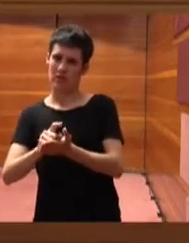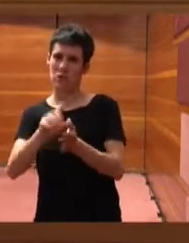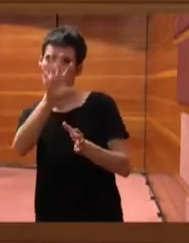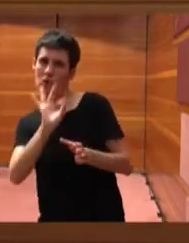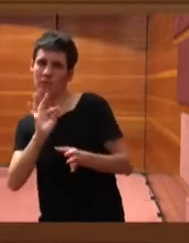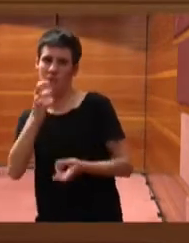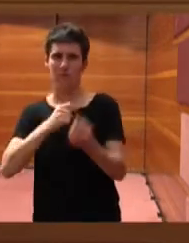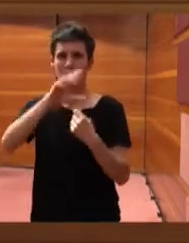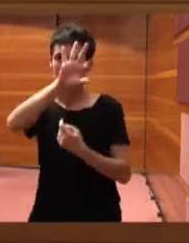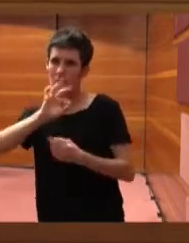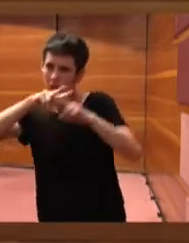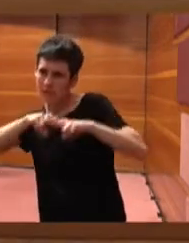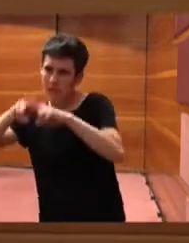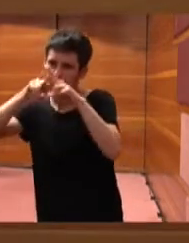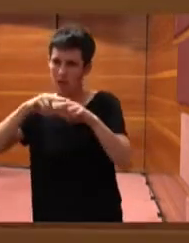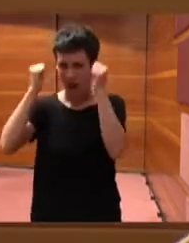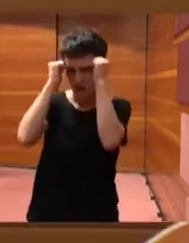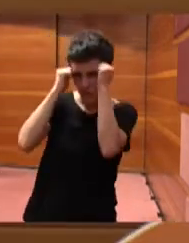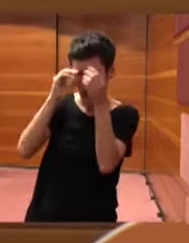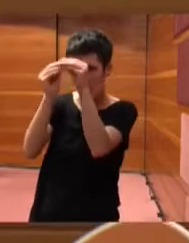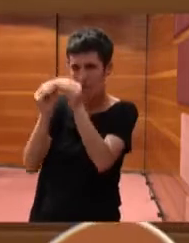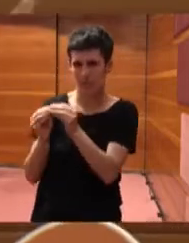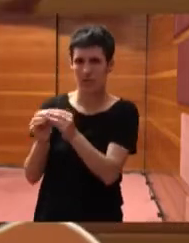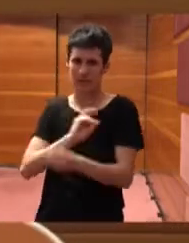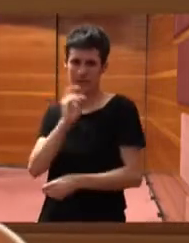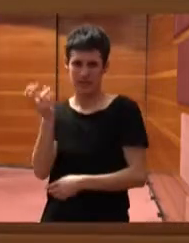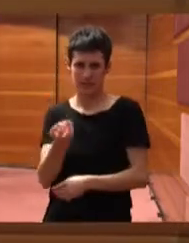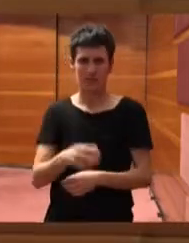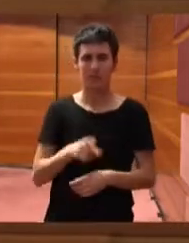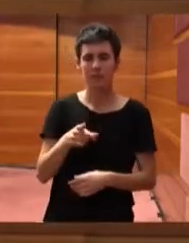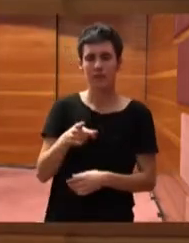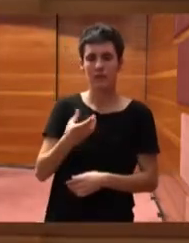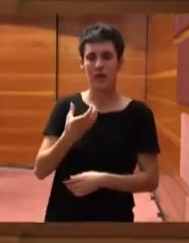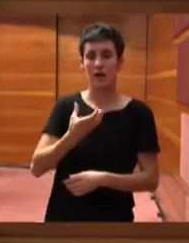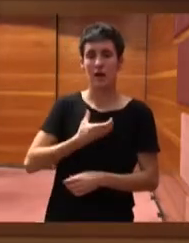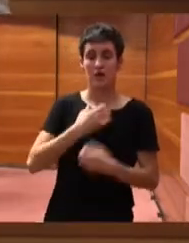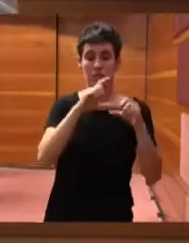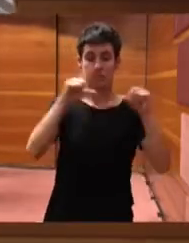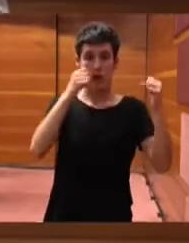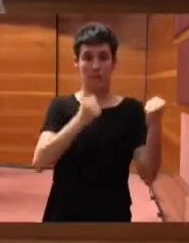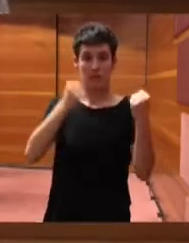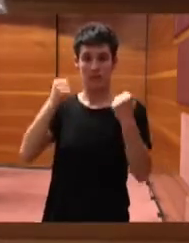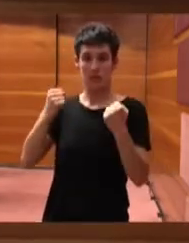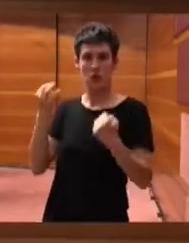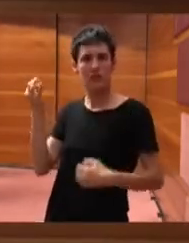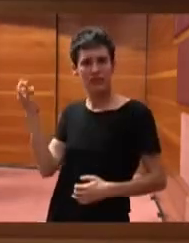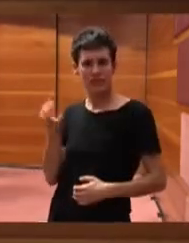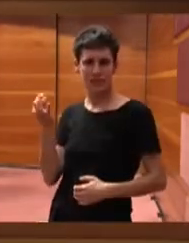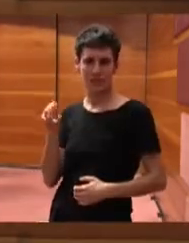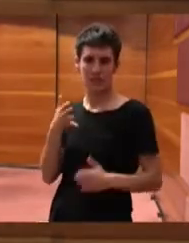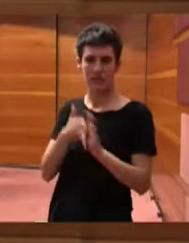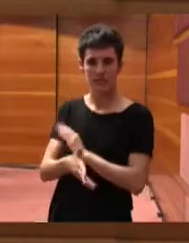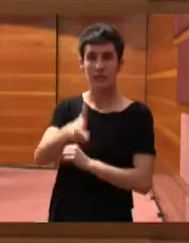otra, analizar, estudiar, etcétera. Eso ya es una obligación de la administración. Y esto abre un derecho de la